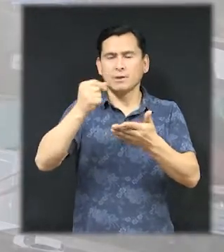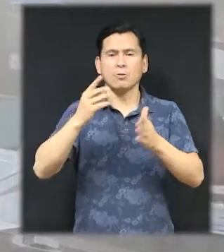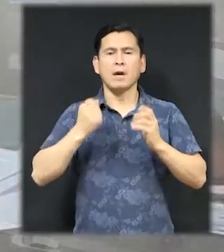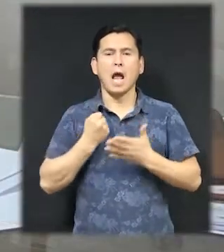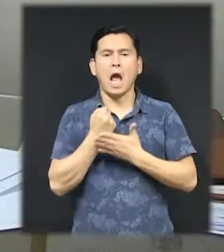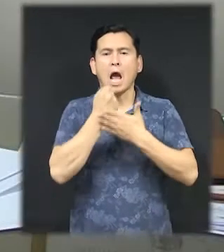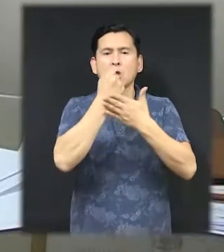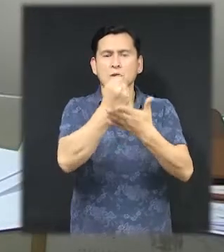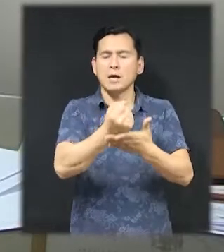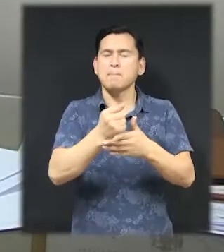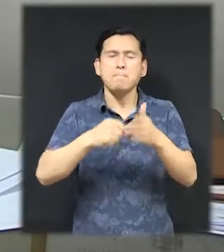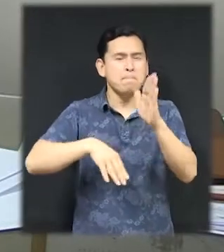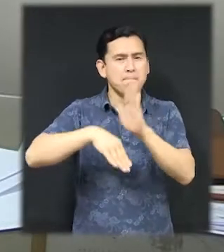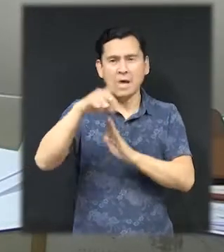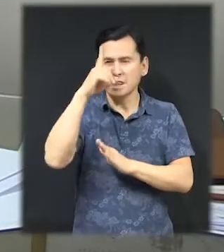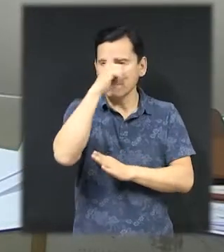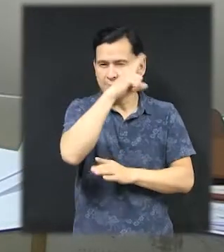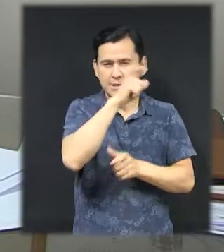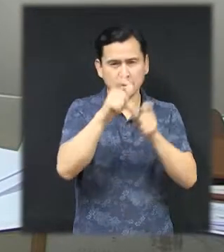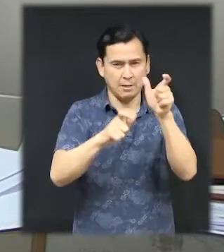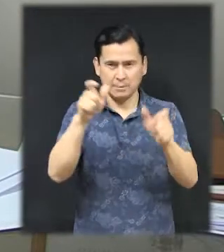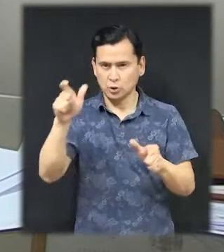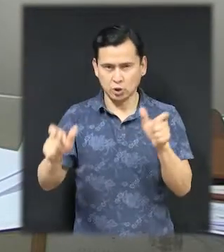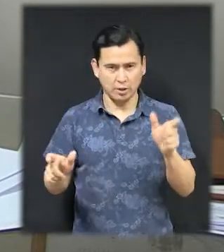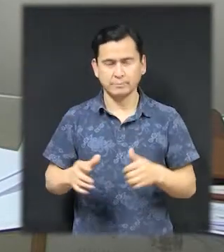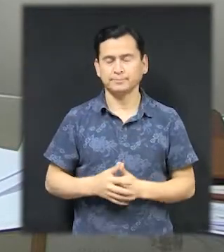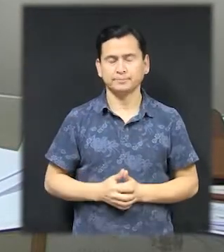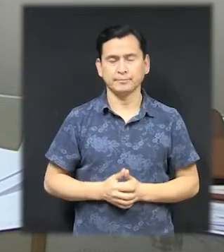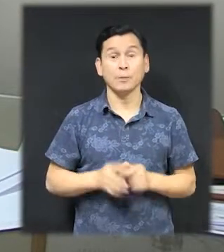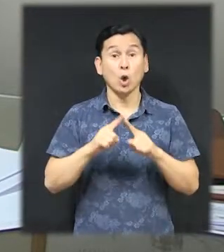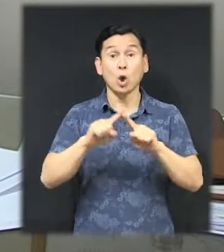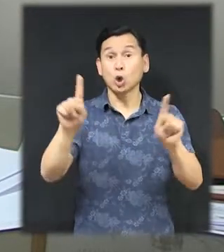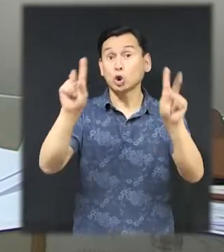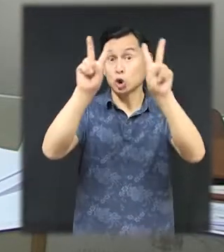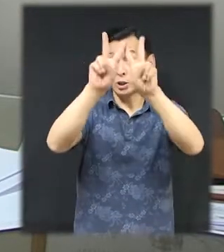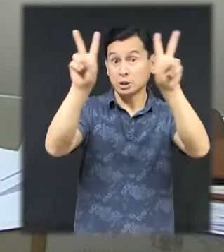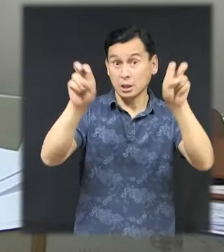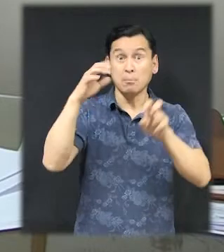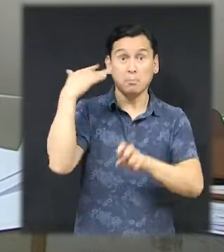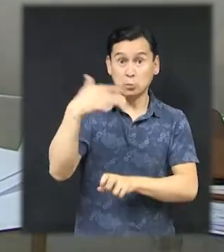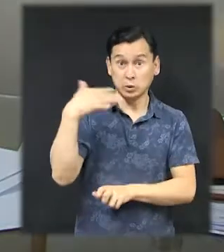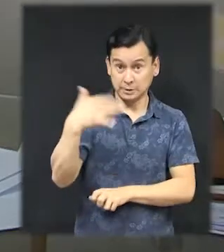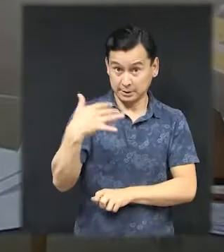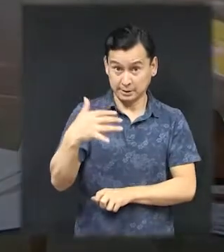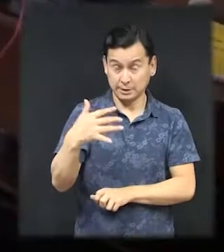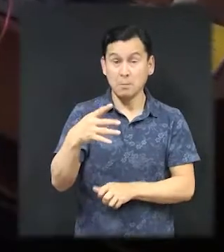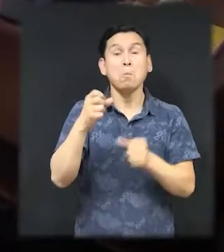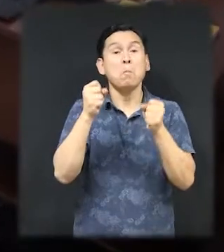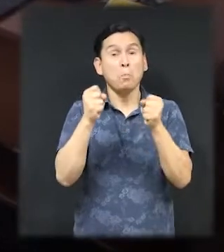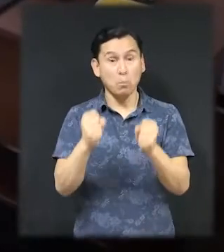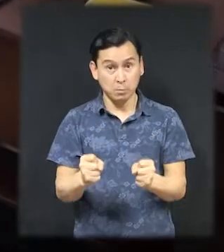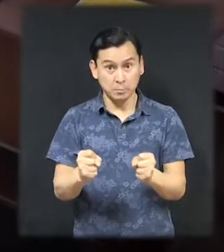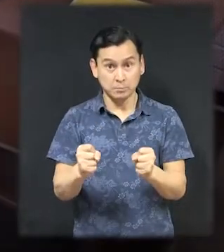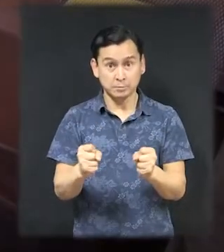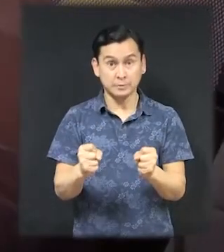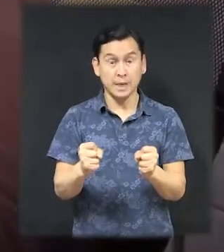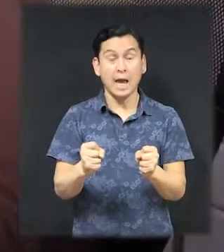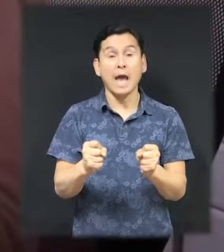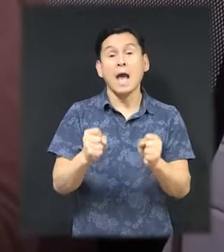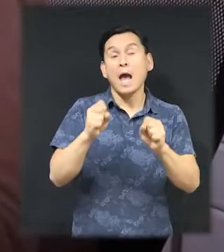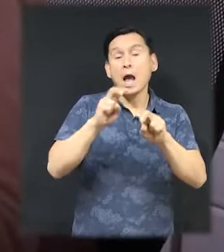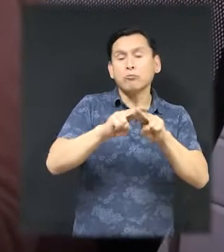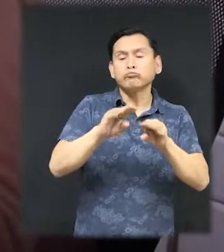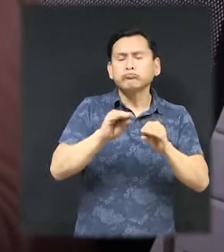población. Otro tema importante fue el poder habilitar con distintas estrategias